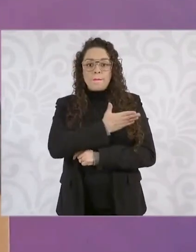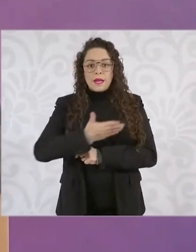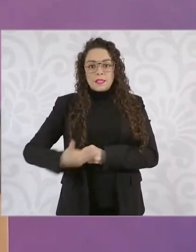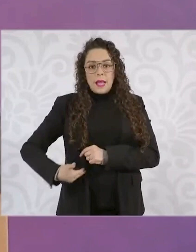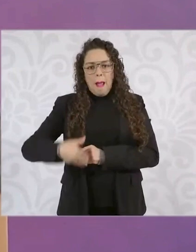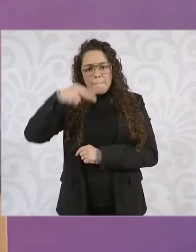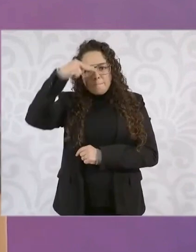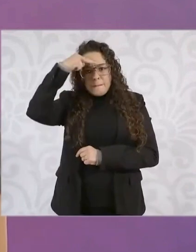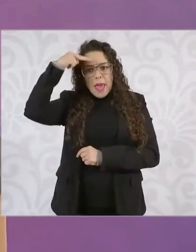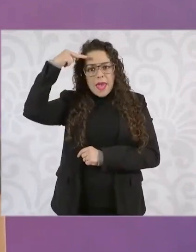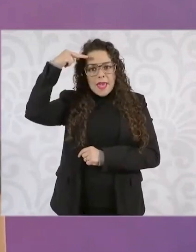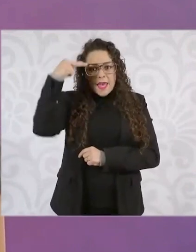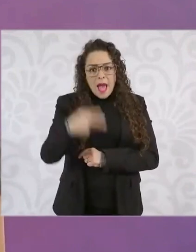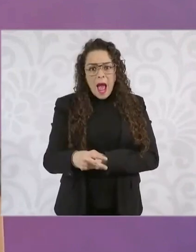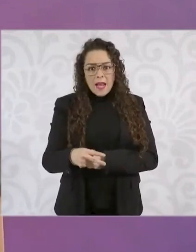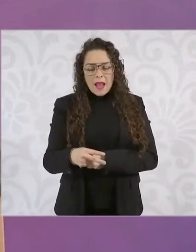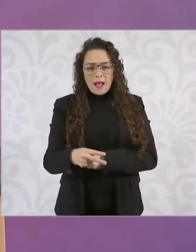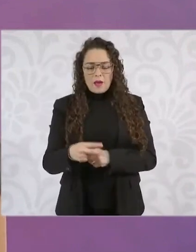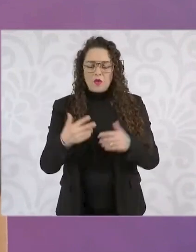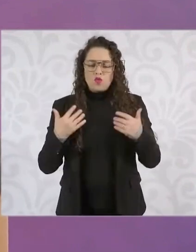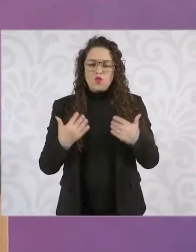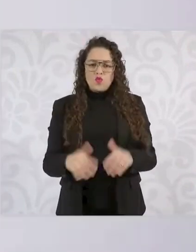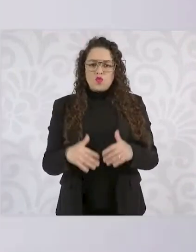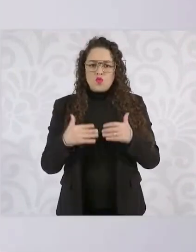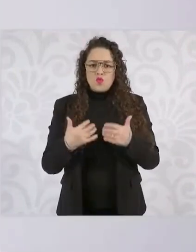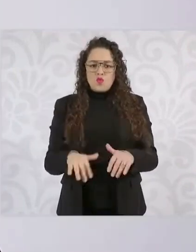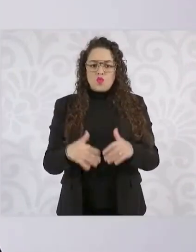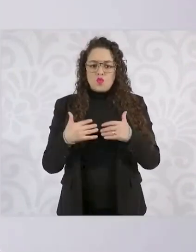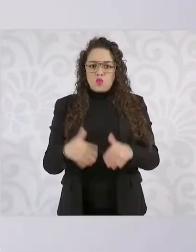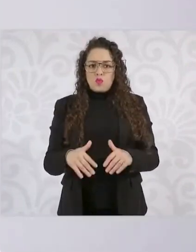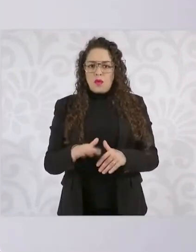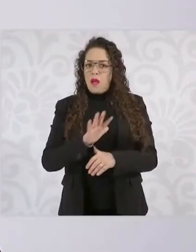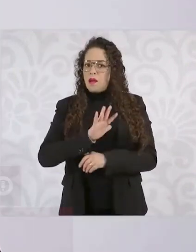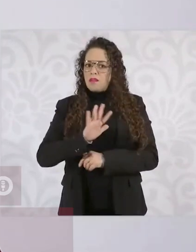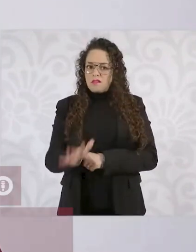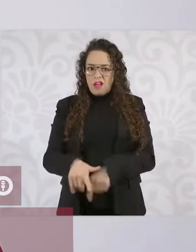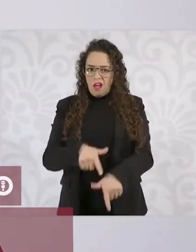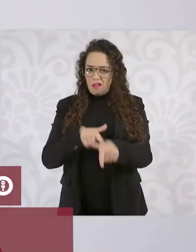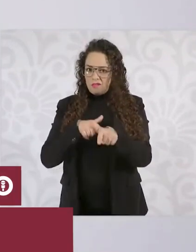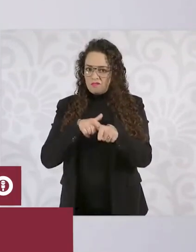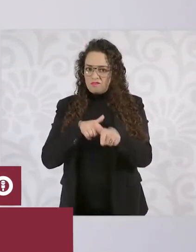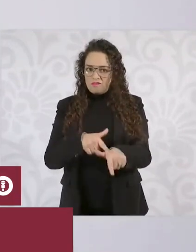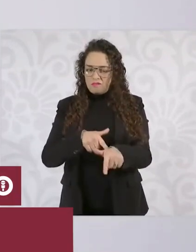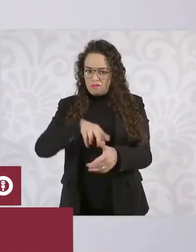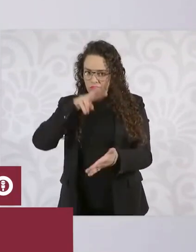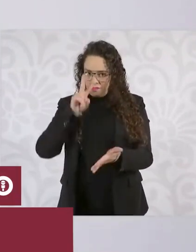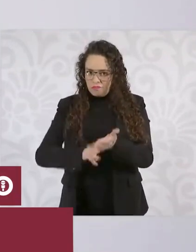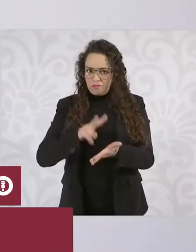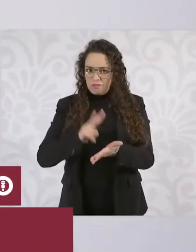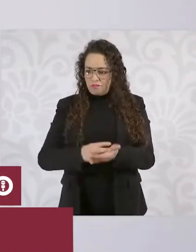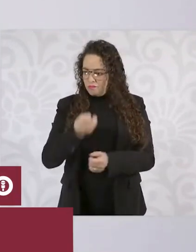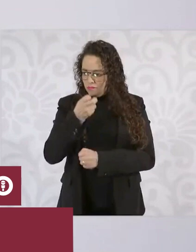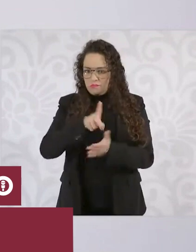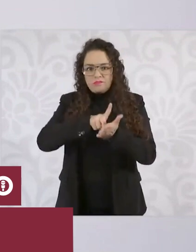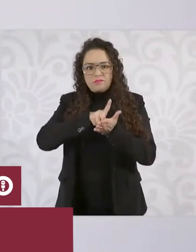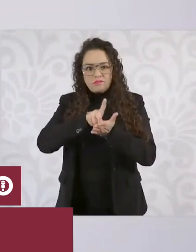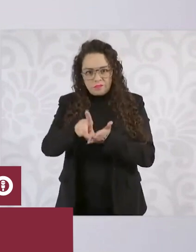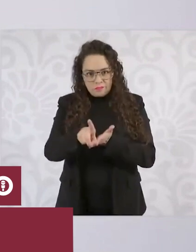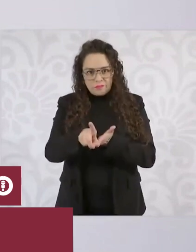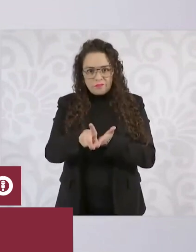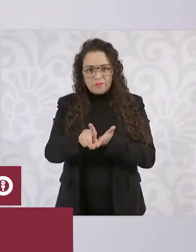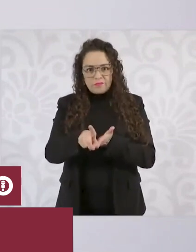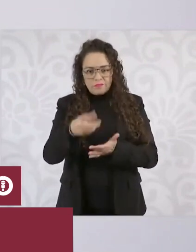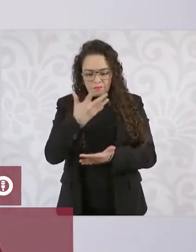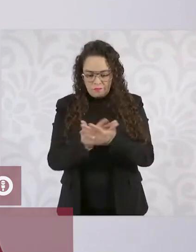Así es que se está consolidando este derecho se está consolidando esta reforma es un momento histórico no